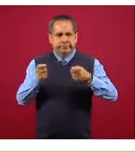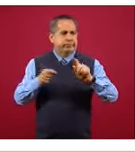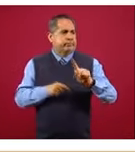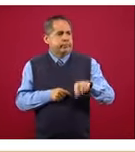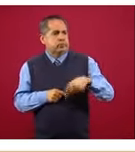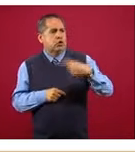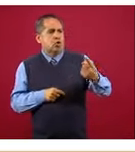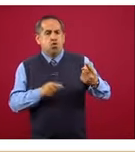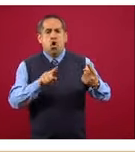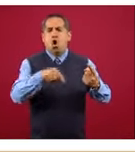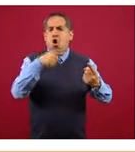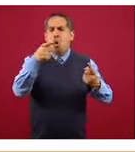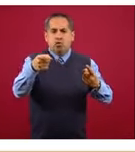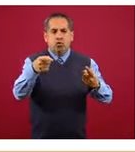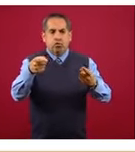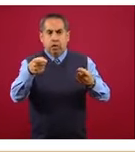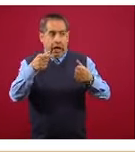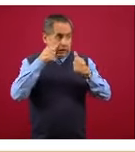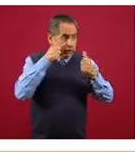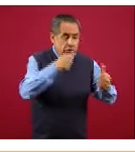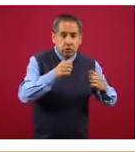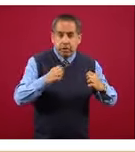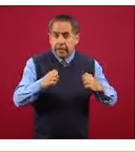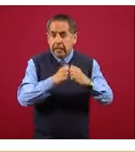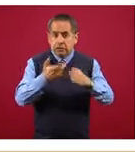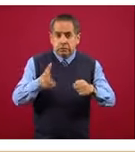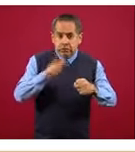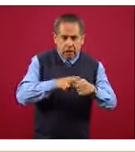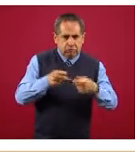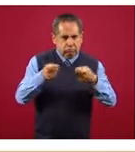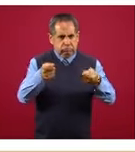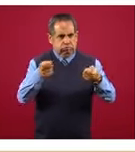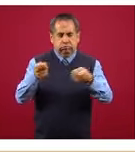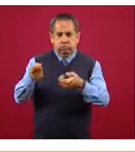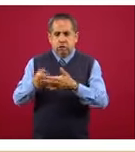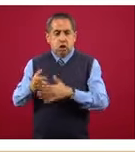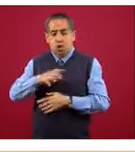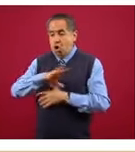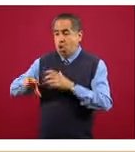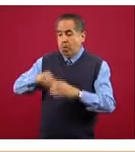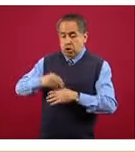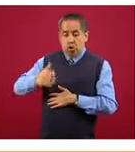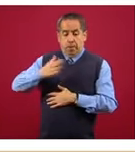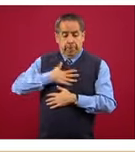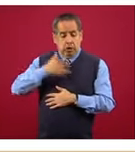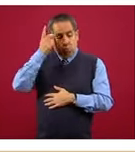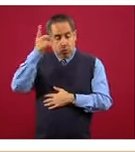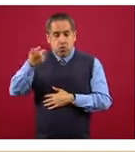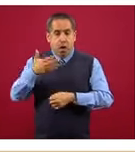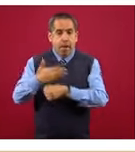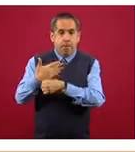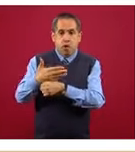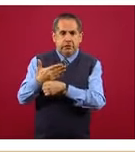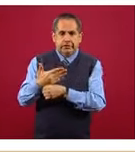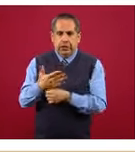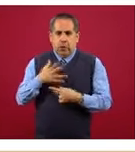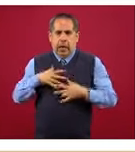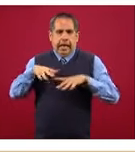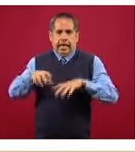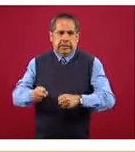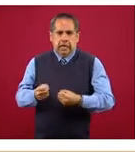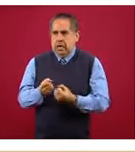otros prestadores de atención médica prehospitalaria. O sea, no tienen que ser suyas todas las ambulancias, porque no daría el